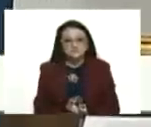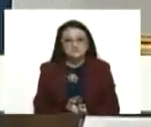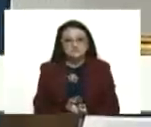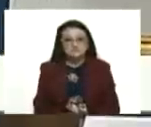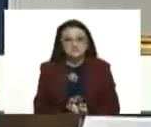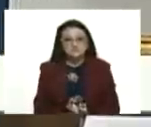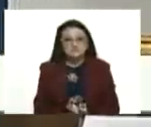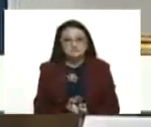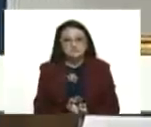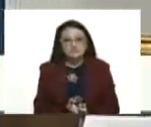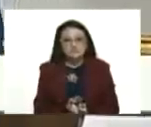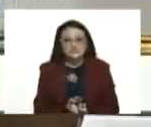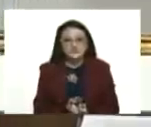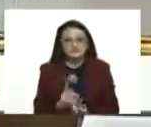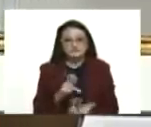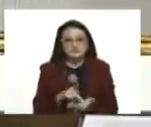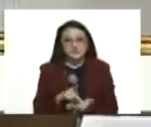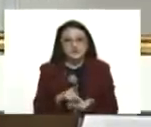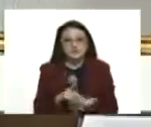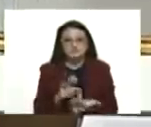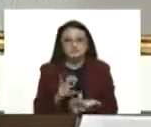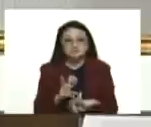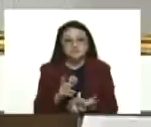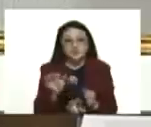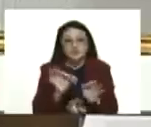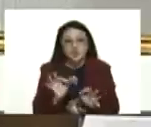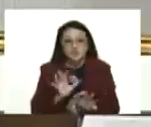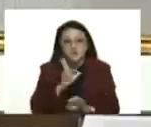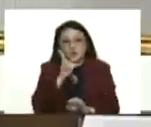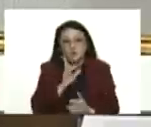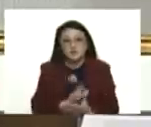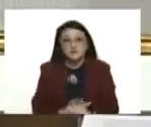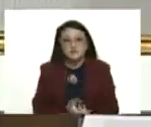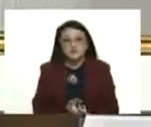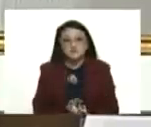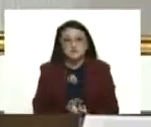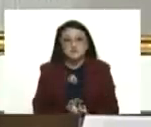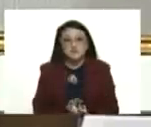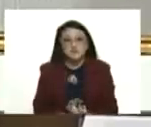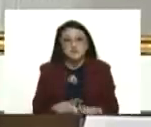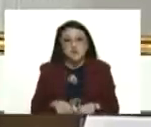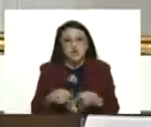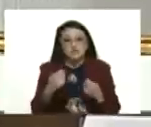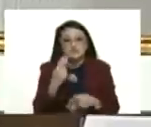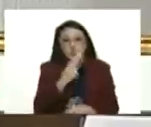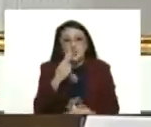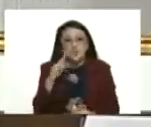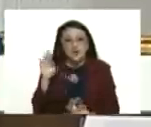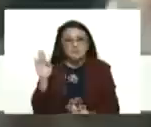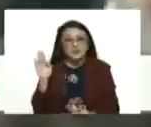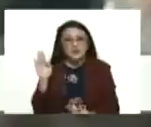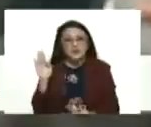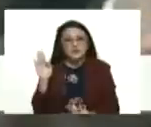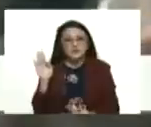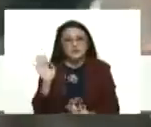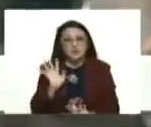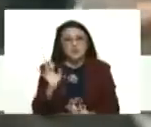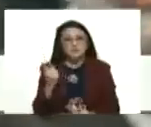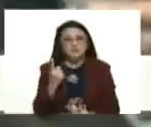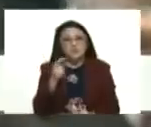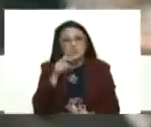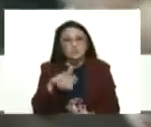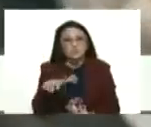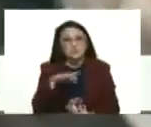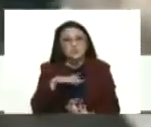recurrieron a formas brutales de violación del juramento, no solamente con el